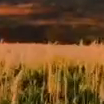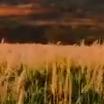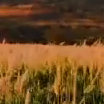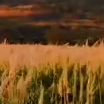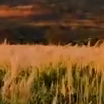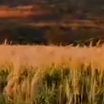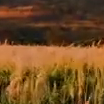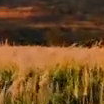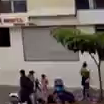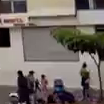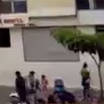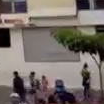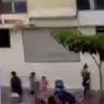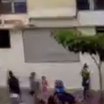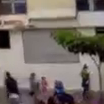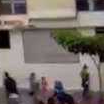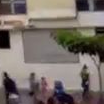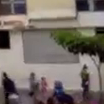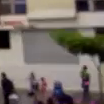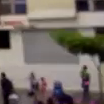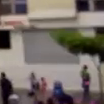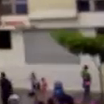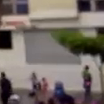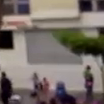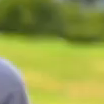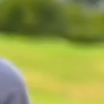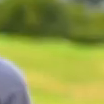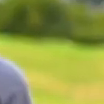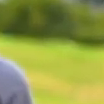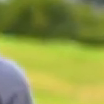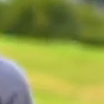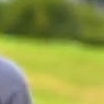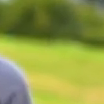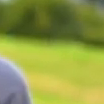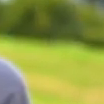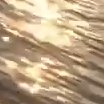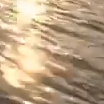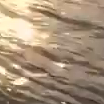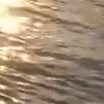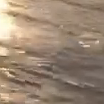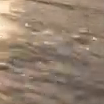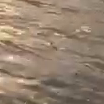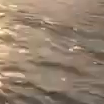Todos los canales y emisoras deben enlazarse a la cadena nacional de radio y televisión.